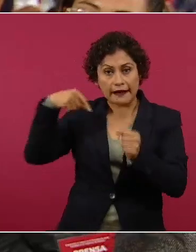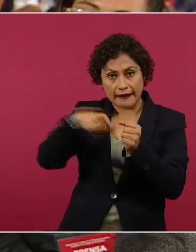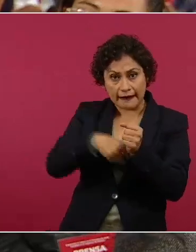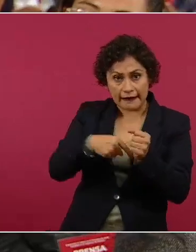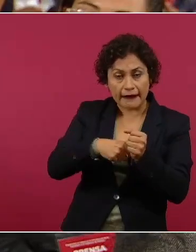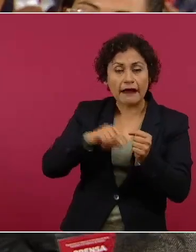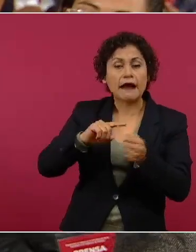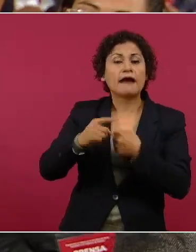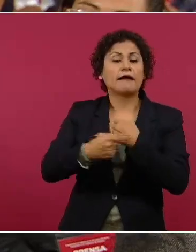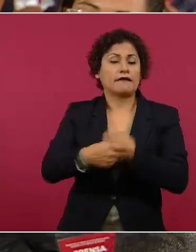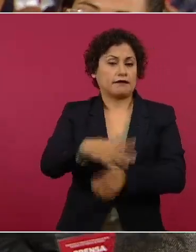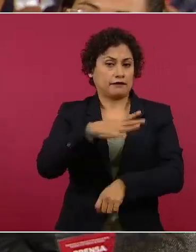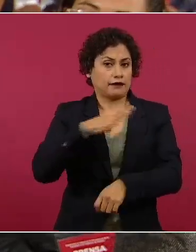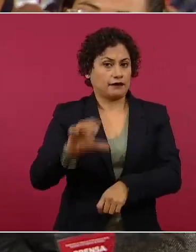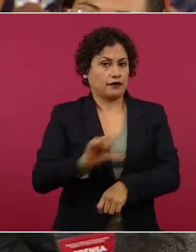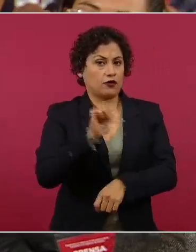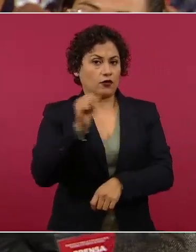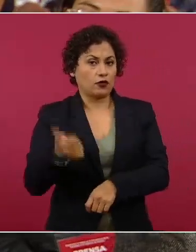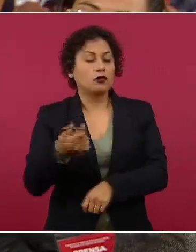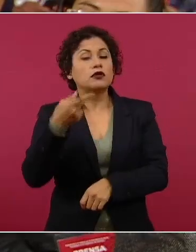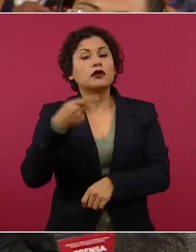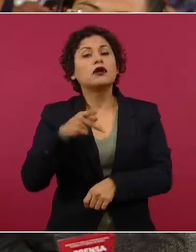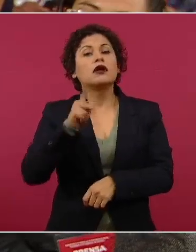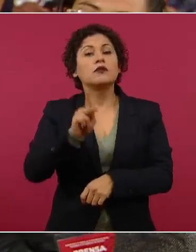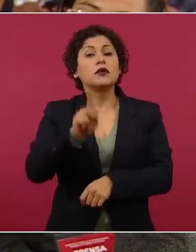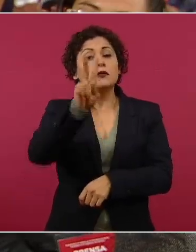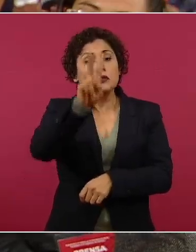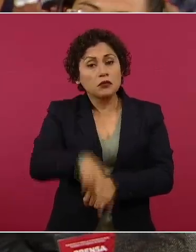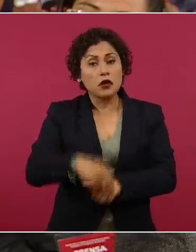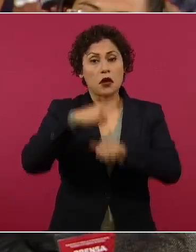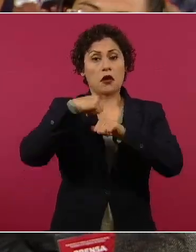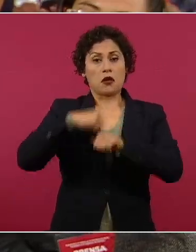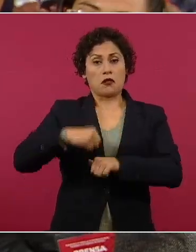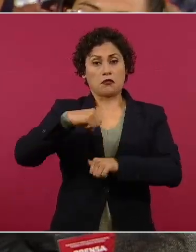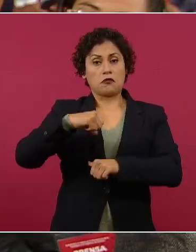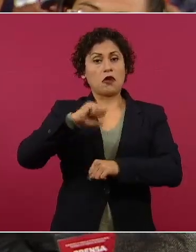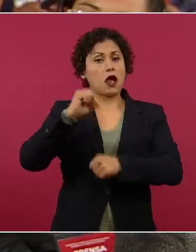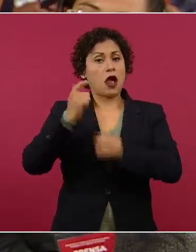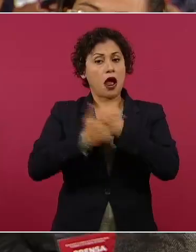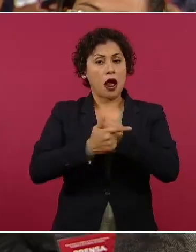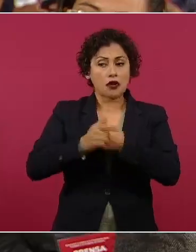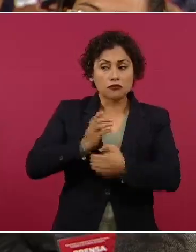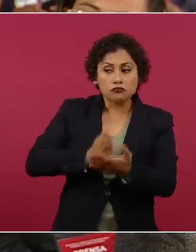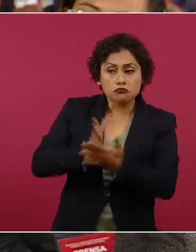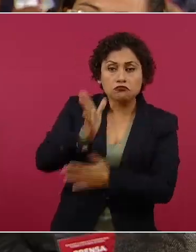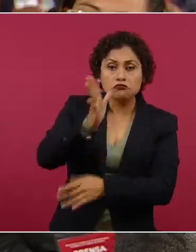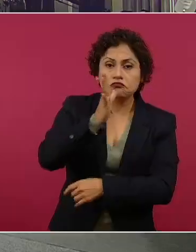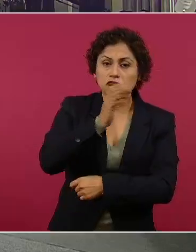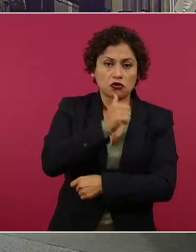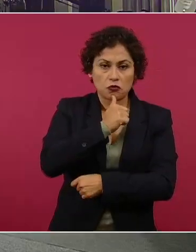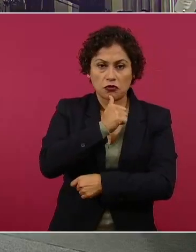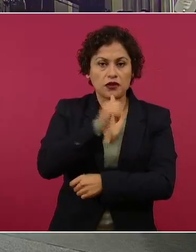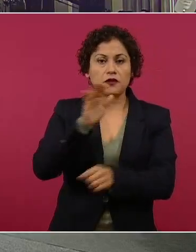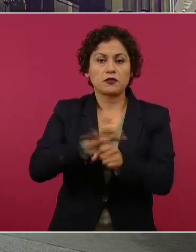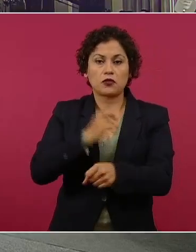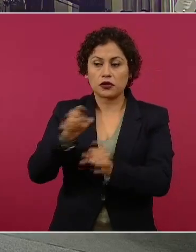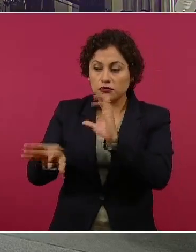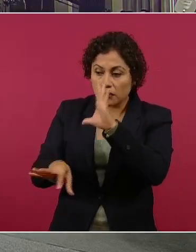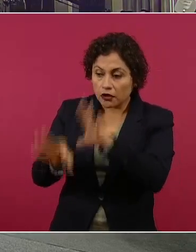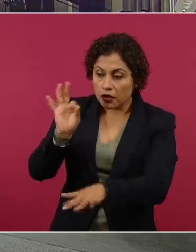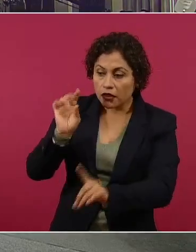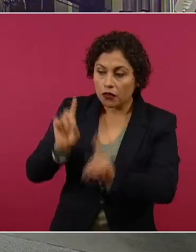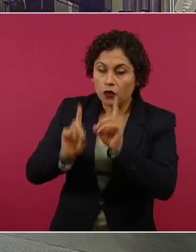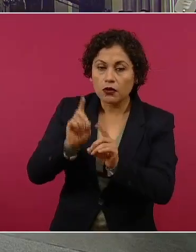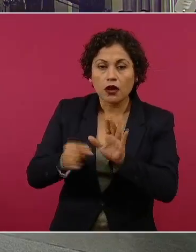terreno ciudadano en donde ninguna autoridad se puede meter y solamente queda la opción de denunciar públicamente sus prácticas